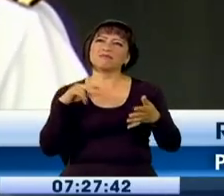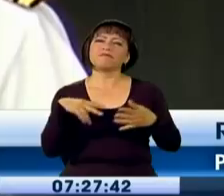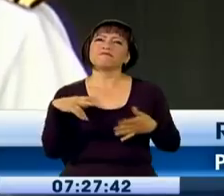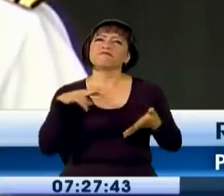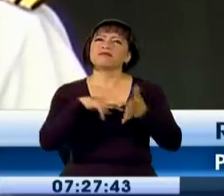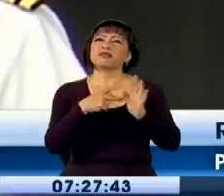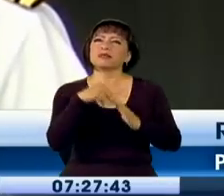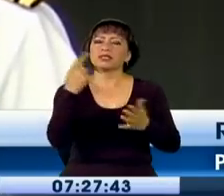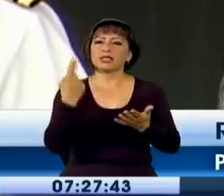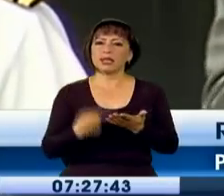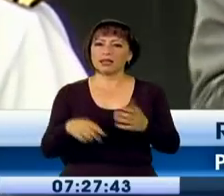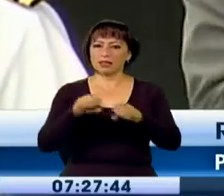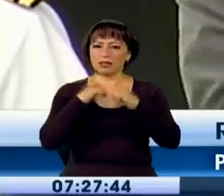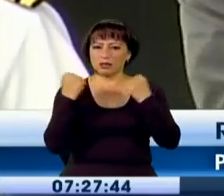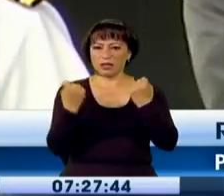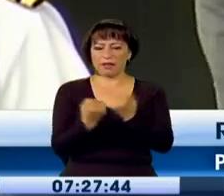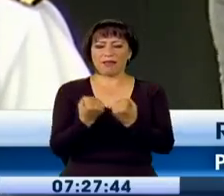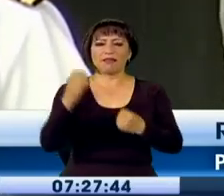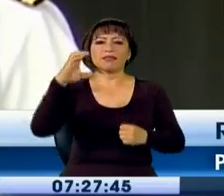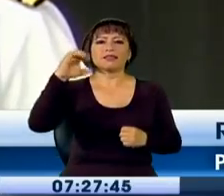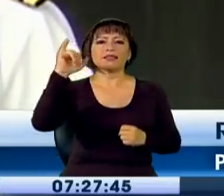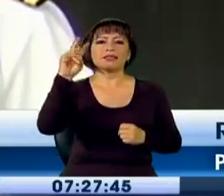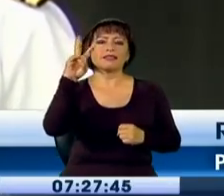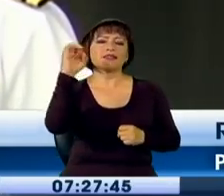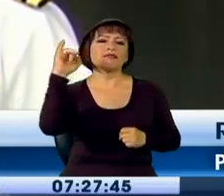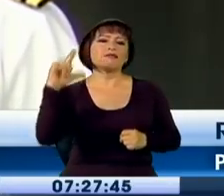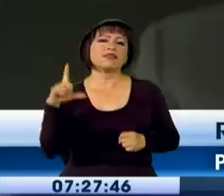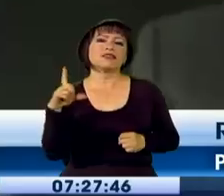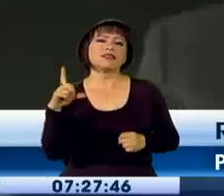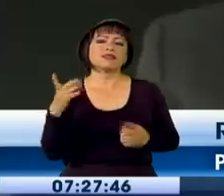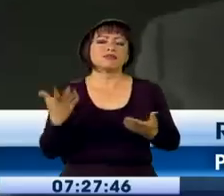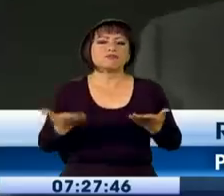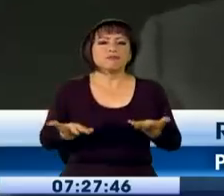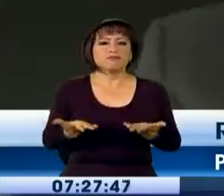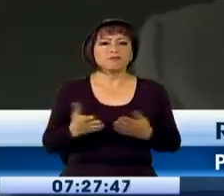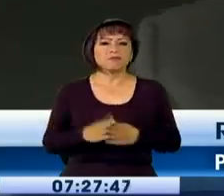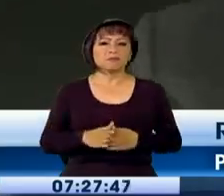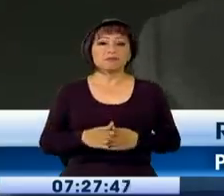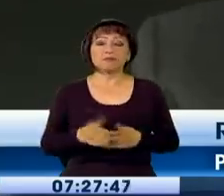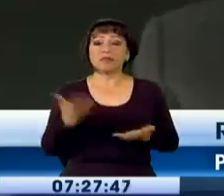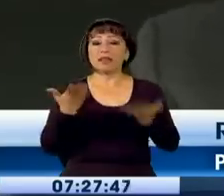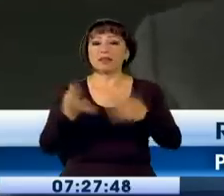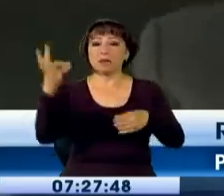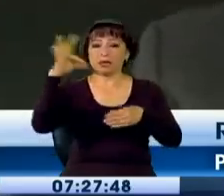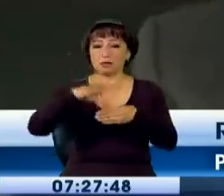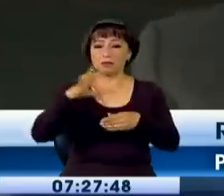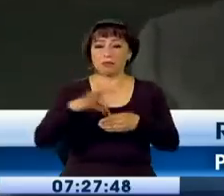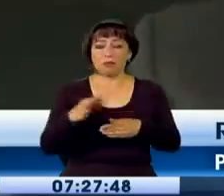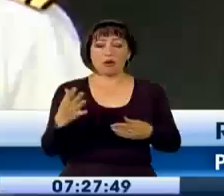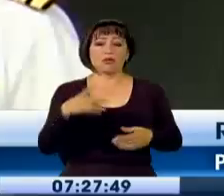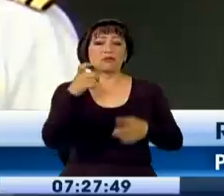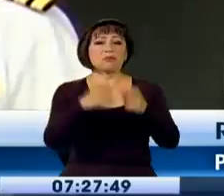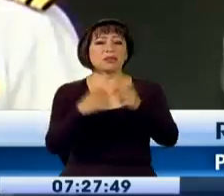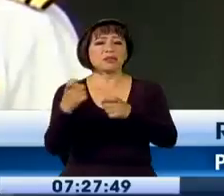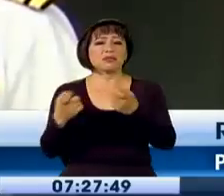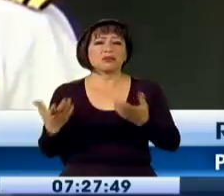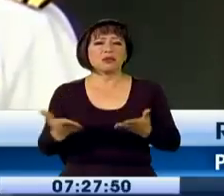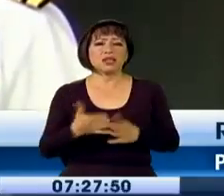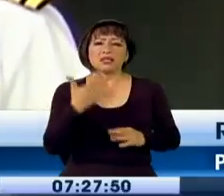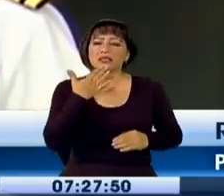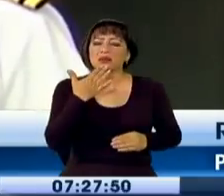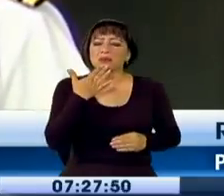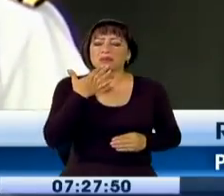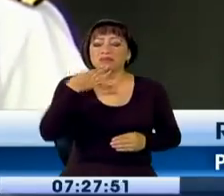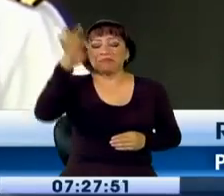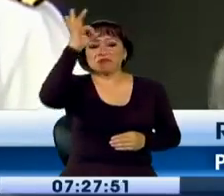sociedad civil. No sé que seamos los funcionarios electos por voto popular, señor alcalde. Seguramente representantes de la sociedad marciana, no sabemos,